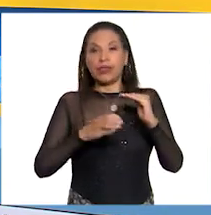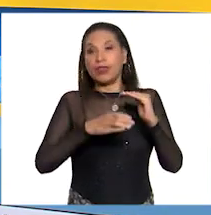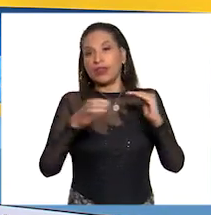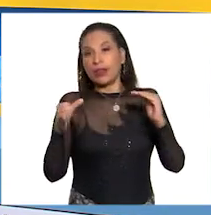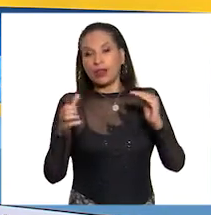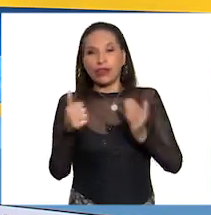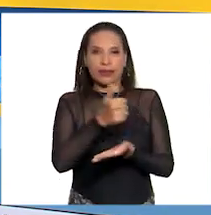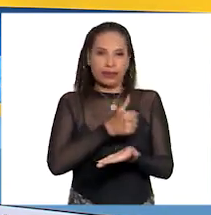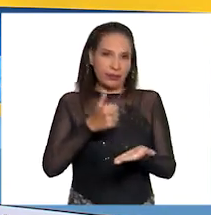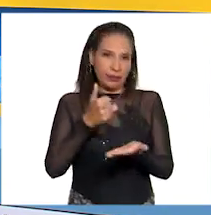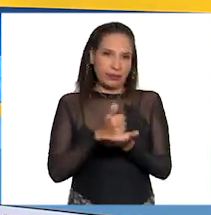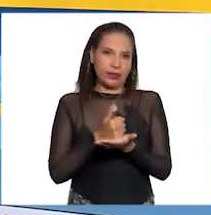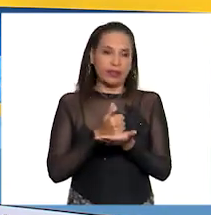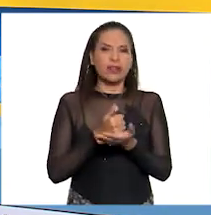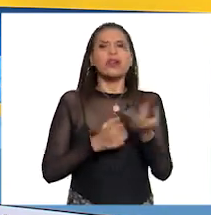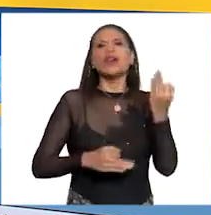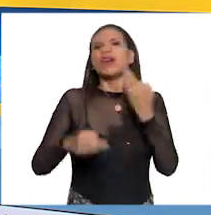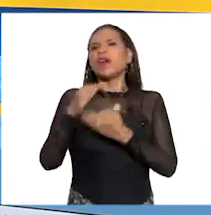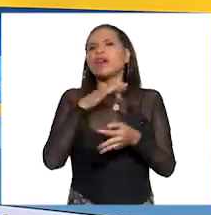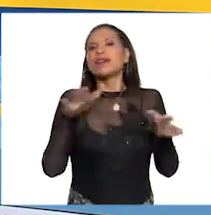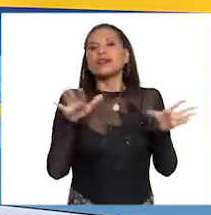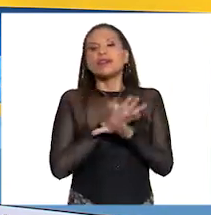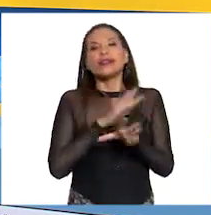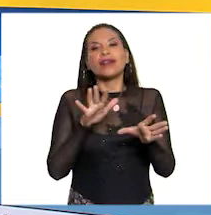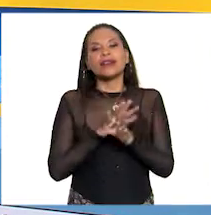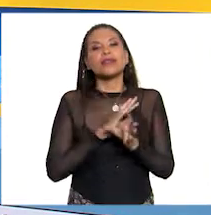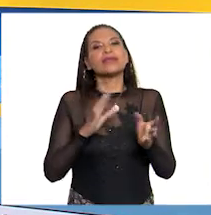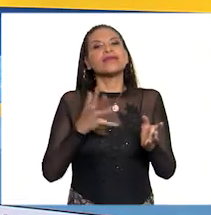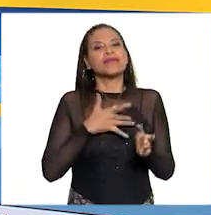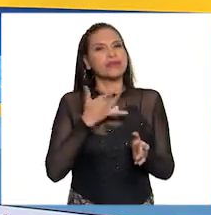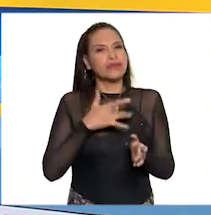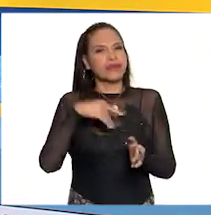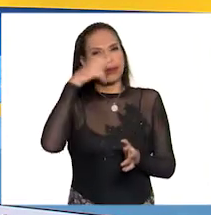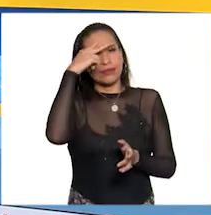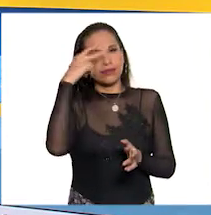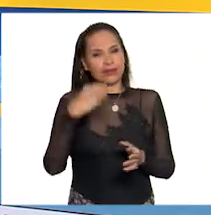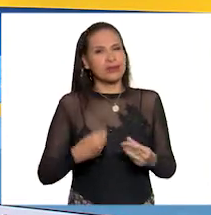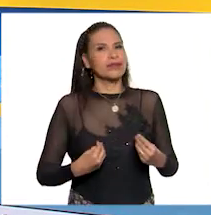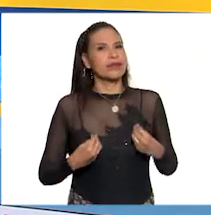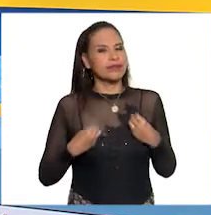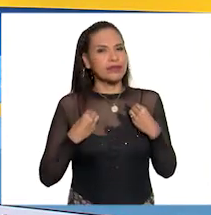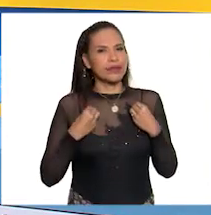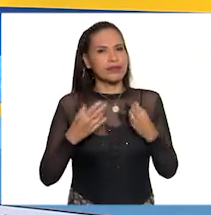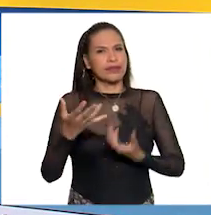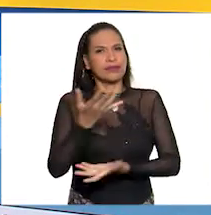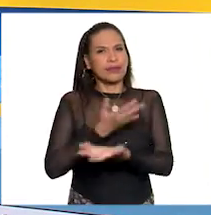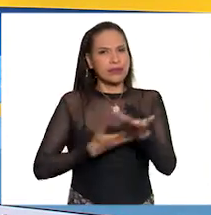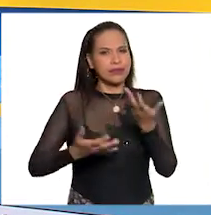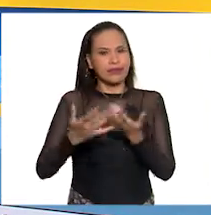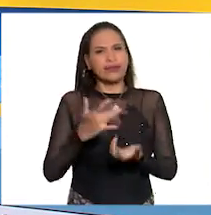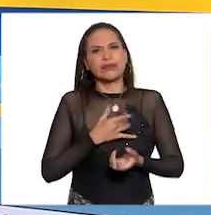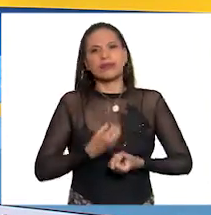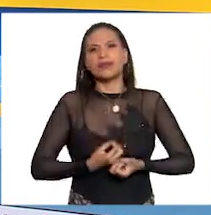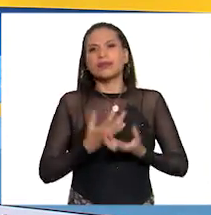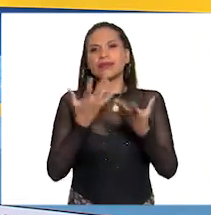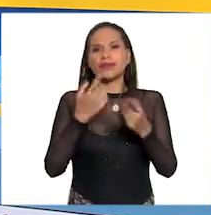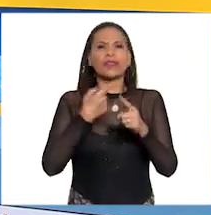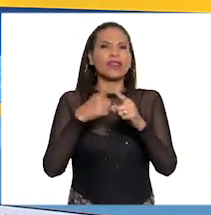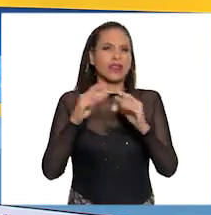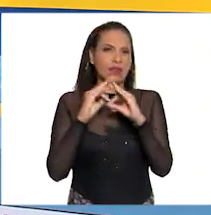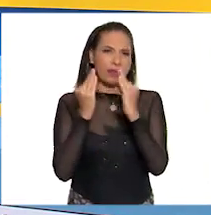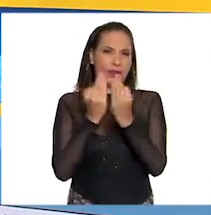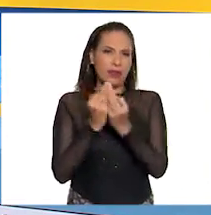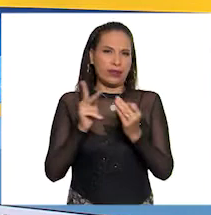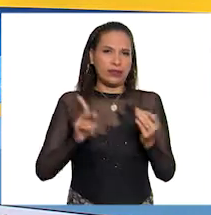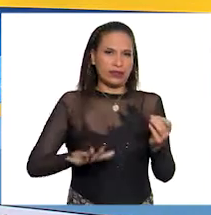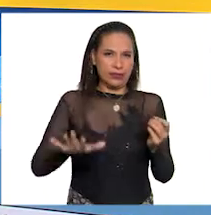la ciudad. Todos estos cambios que experimentaba México eran vividos, interpretados y expresados de diferentes formas por